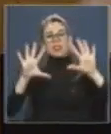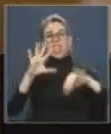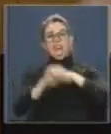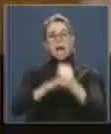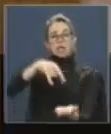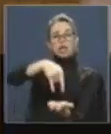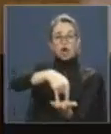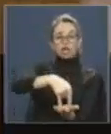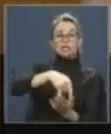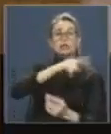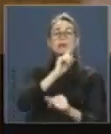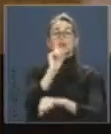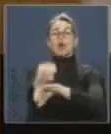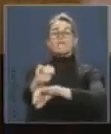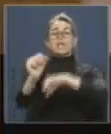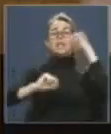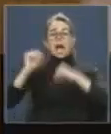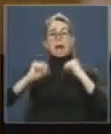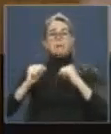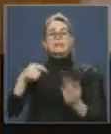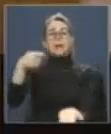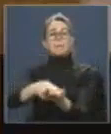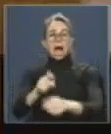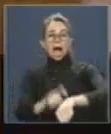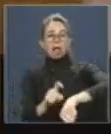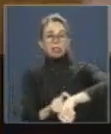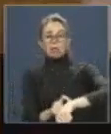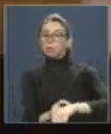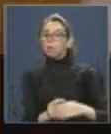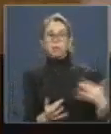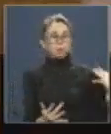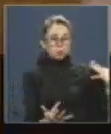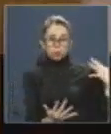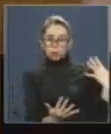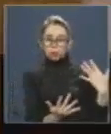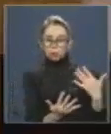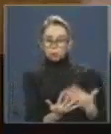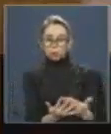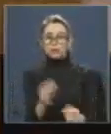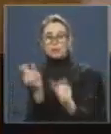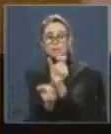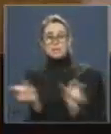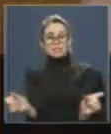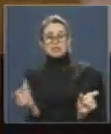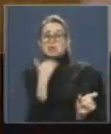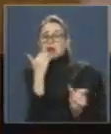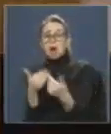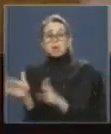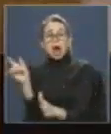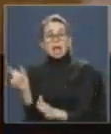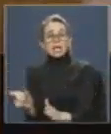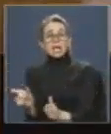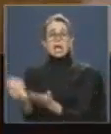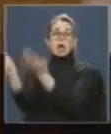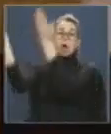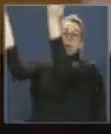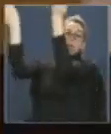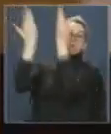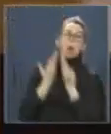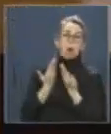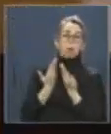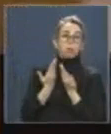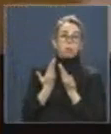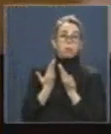parece la verdad demasiado tiempo cuando los ciudadanos comunes y corrientes les caen las penas del infierno